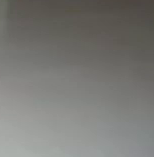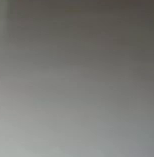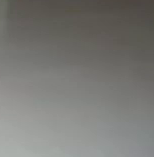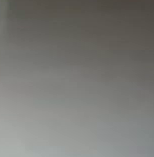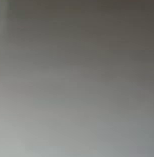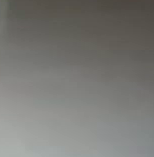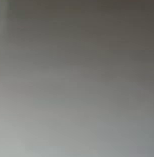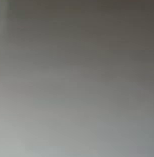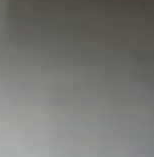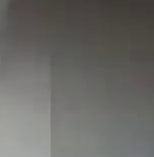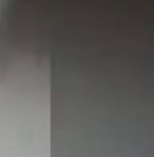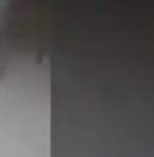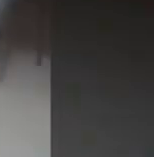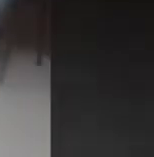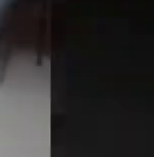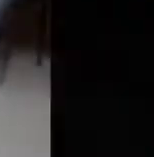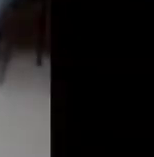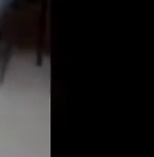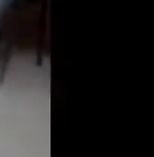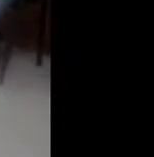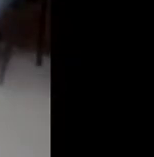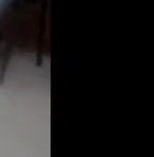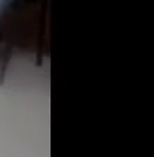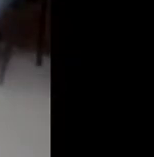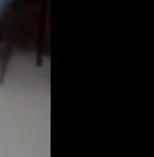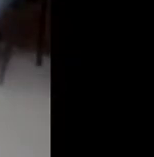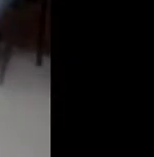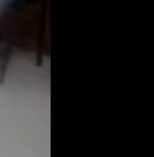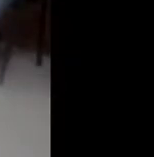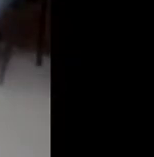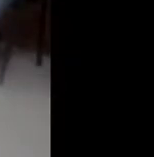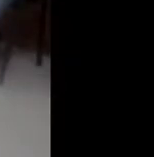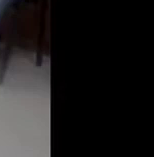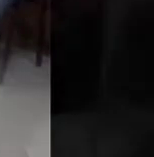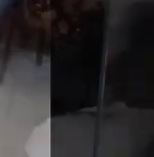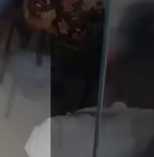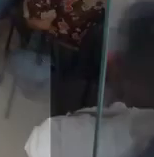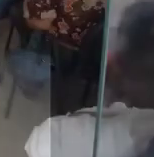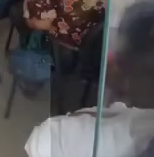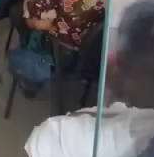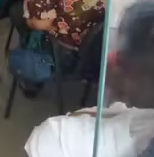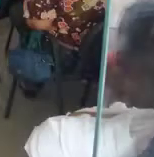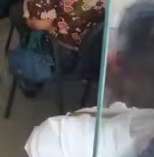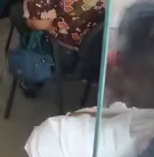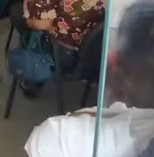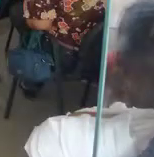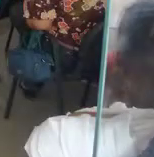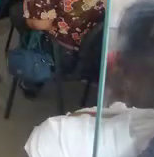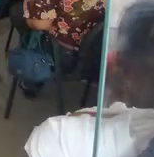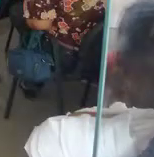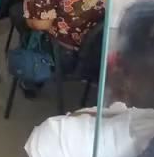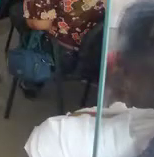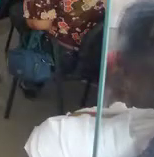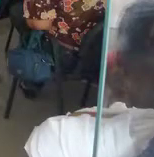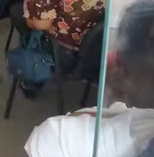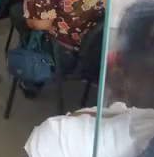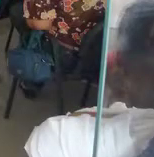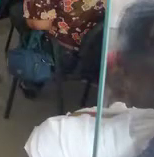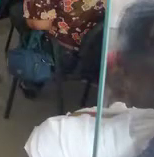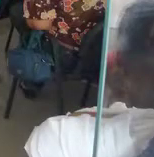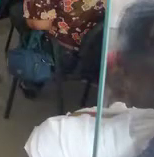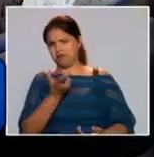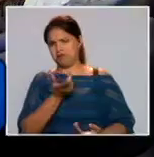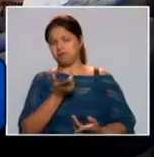escena por lo general no es muy frecuente que el músico se entrene para estar en la escena entonces